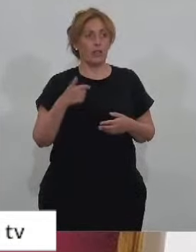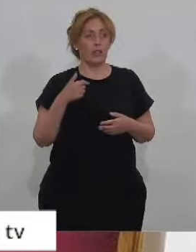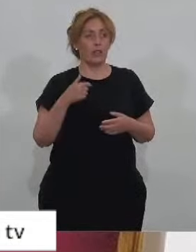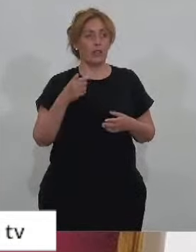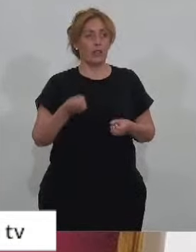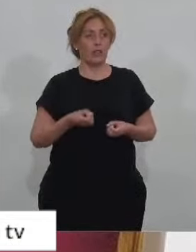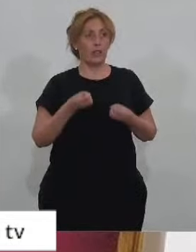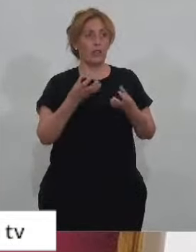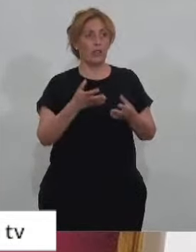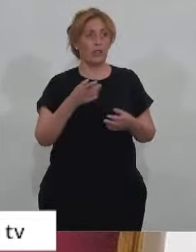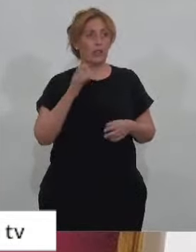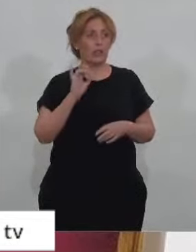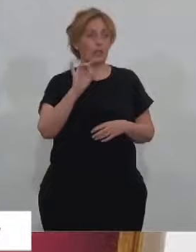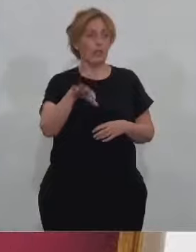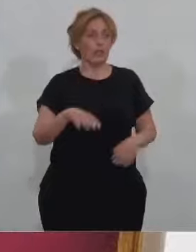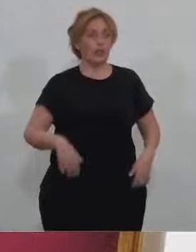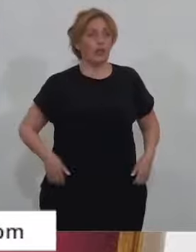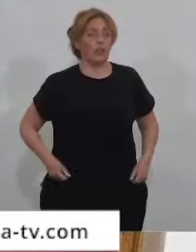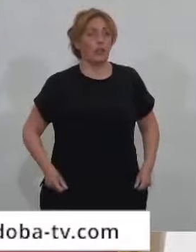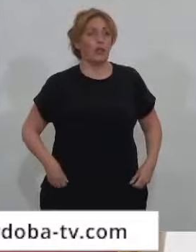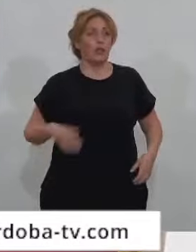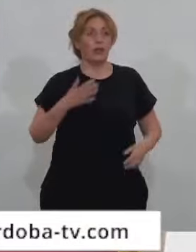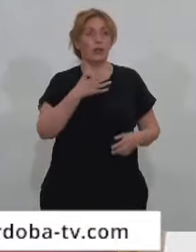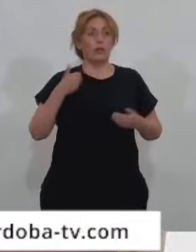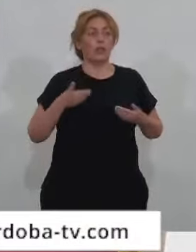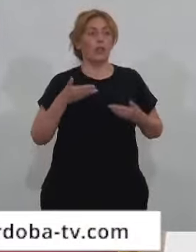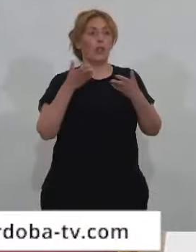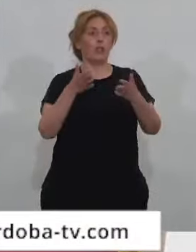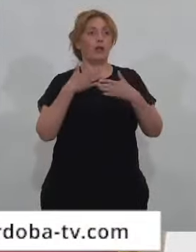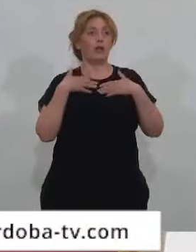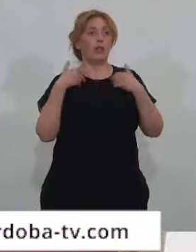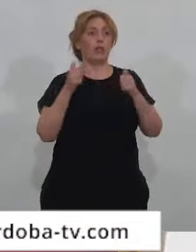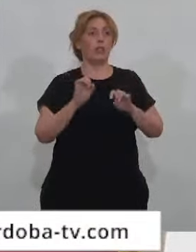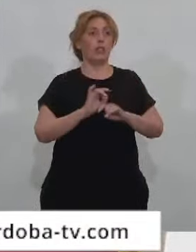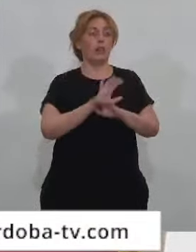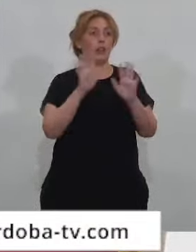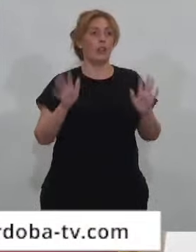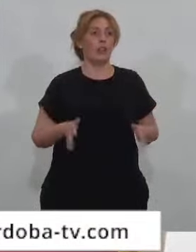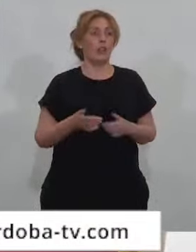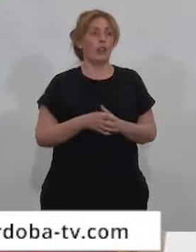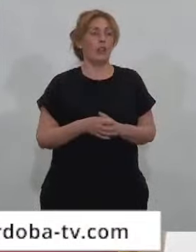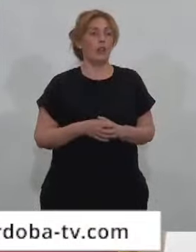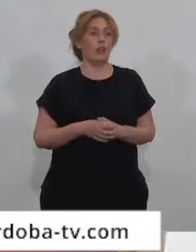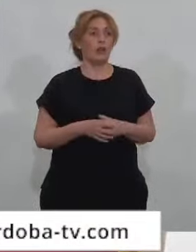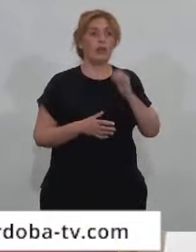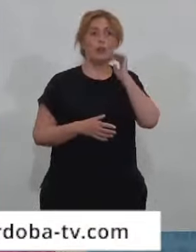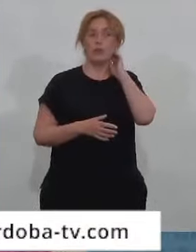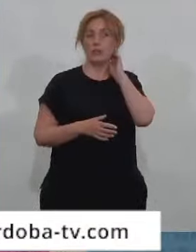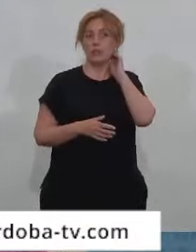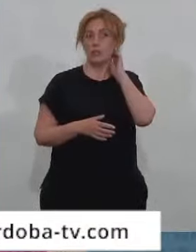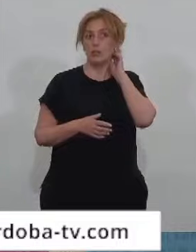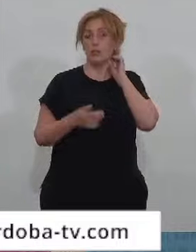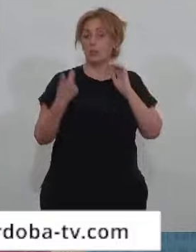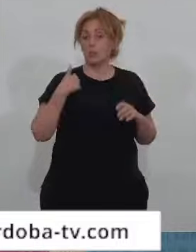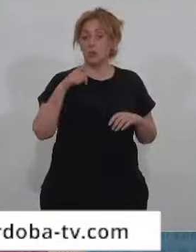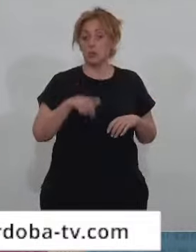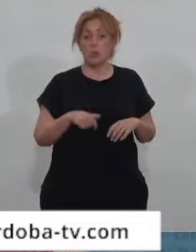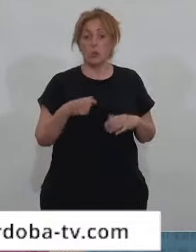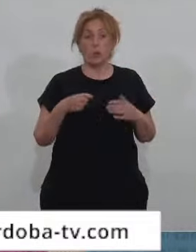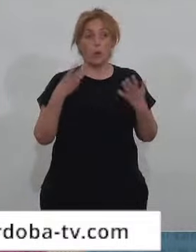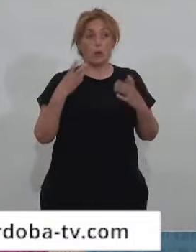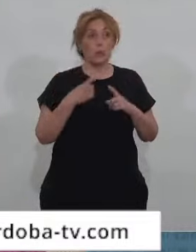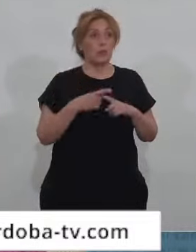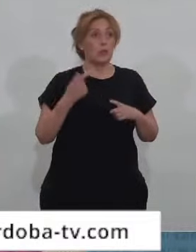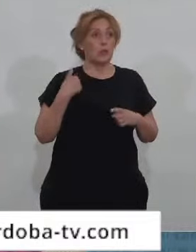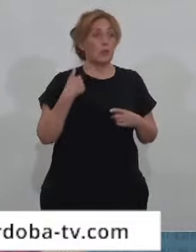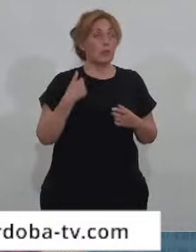su disposición para cualquier aclaración en ese sentido. Por lo tanto, la falta de lealtad a la que usted me está haciendo referencia, perdone